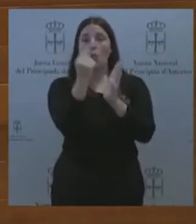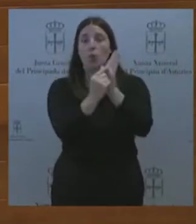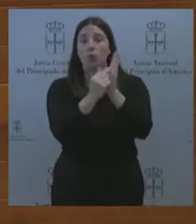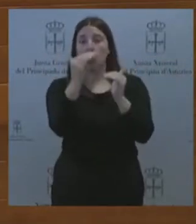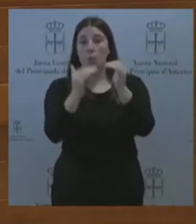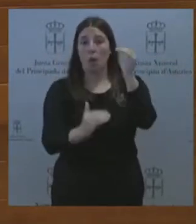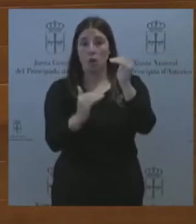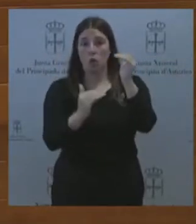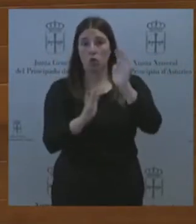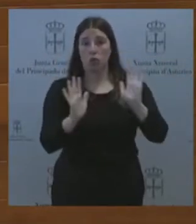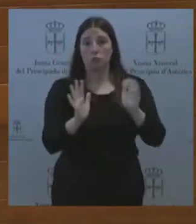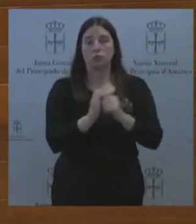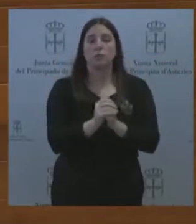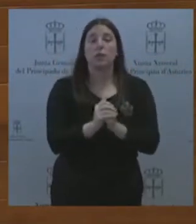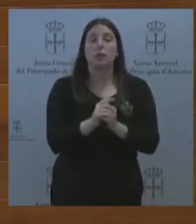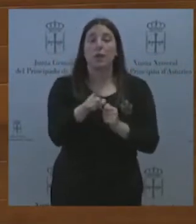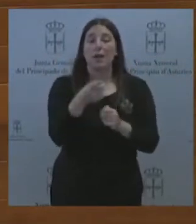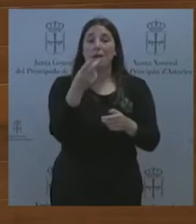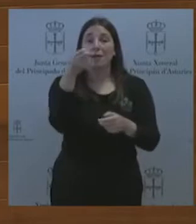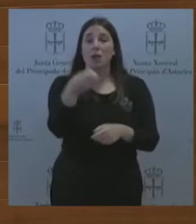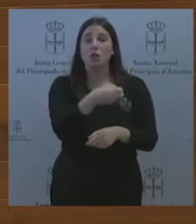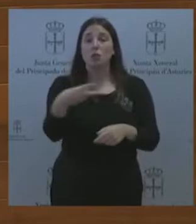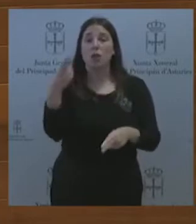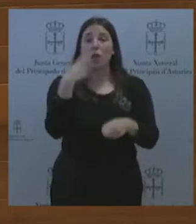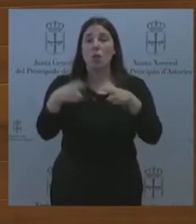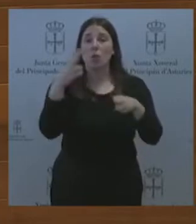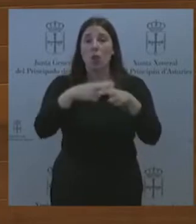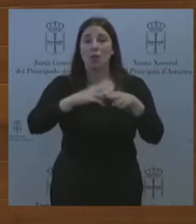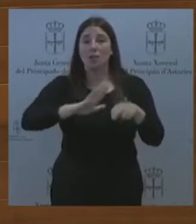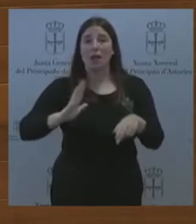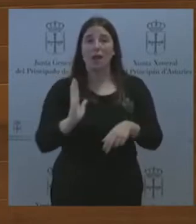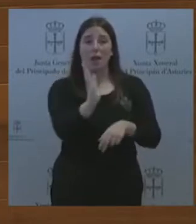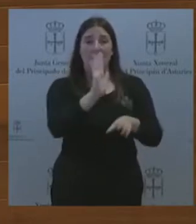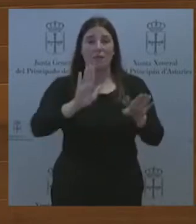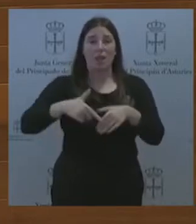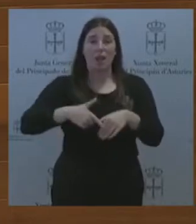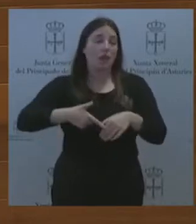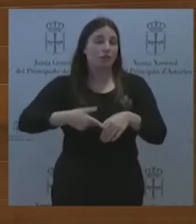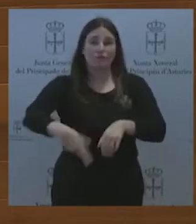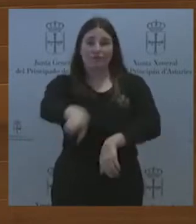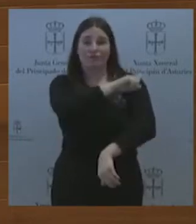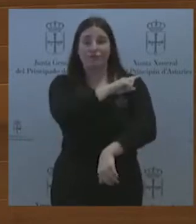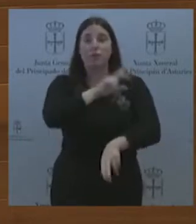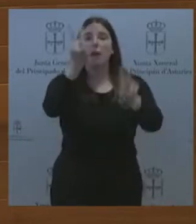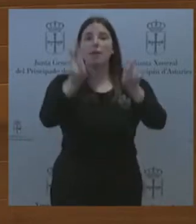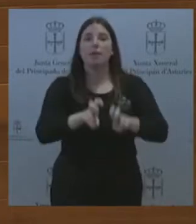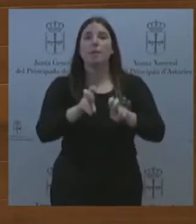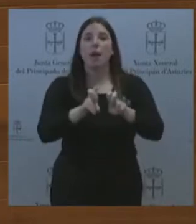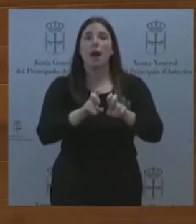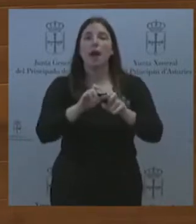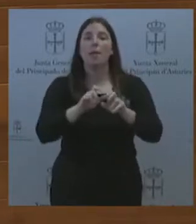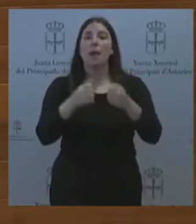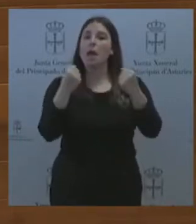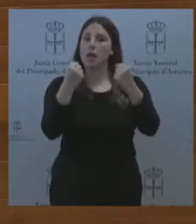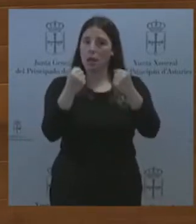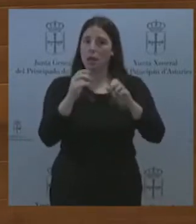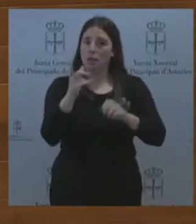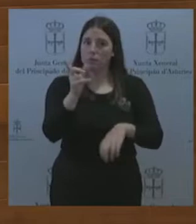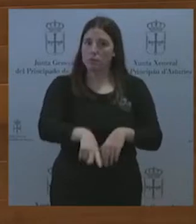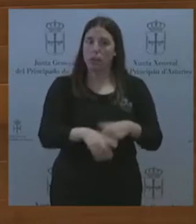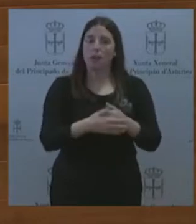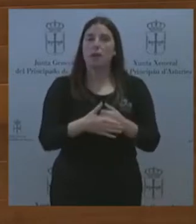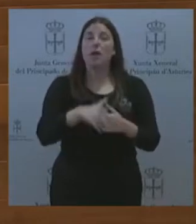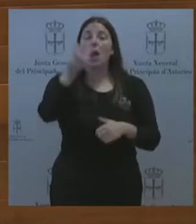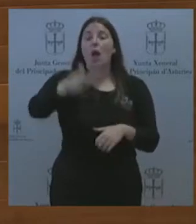dañinas y sectarias llevadas al extremo. También en materia energética, por supuesto. El presidente Barbón, heredero del sanchismo